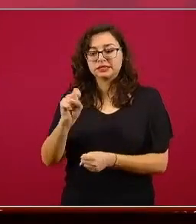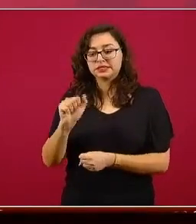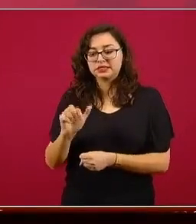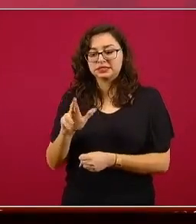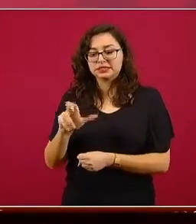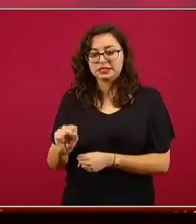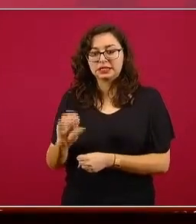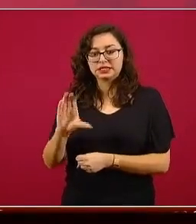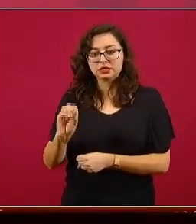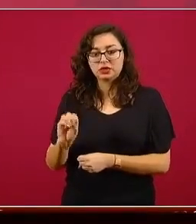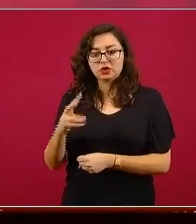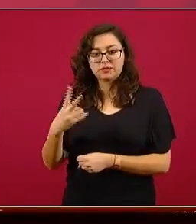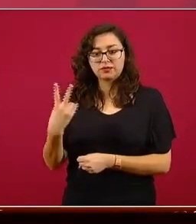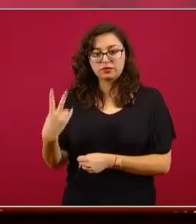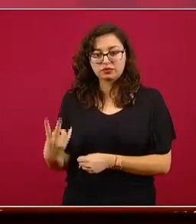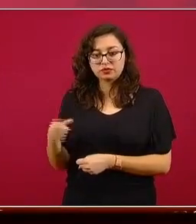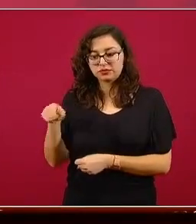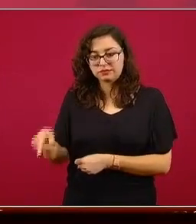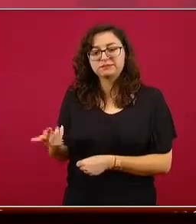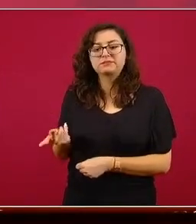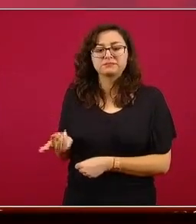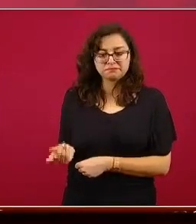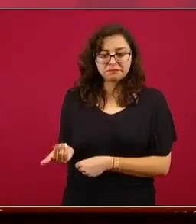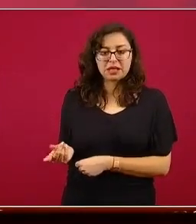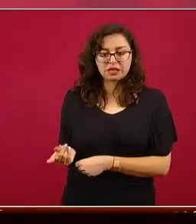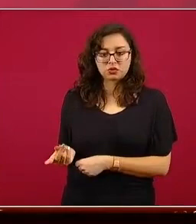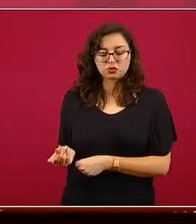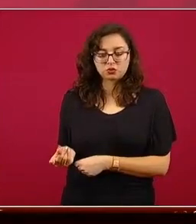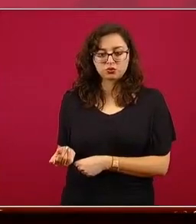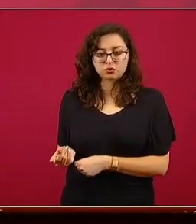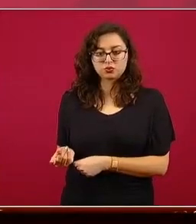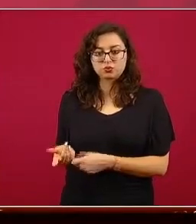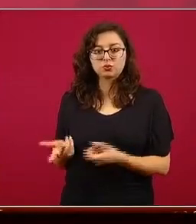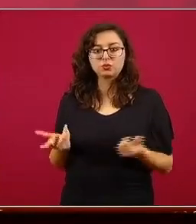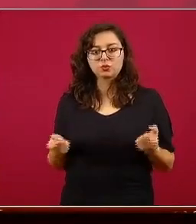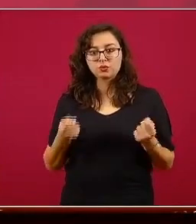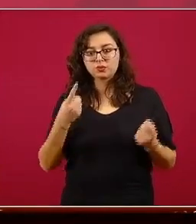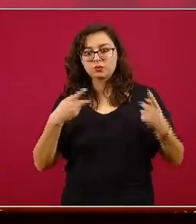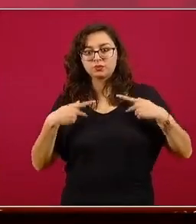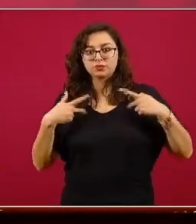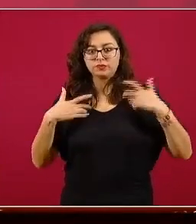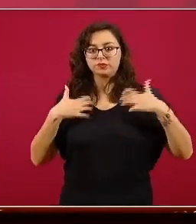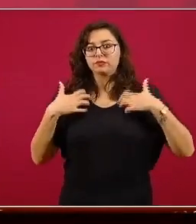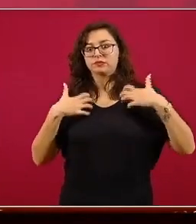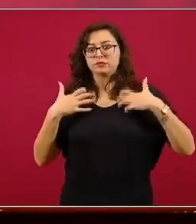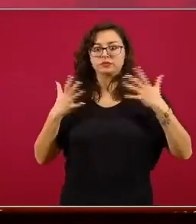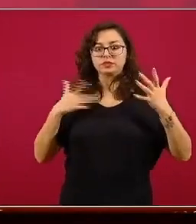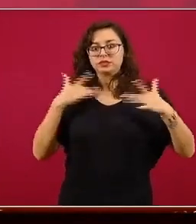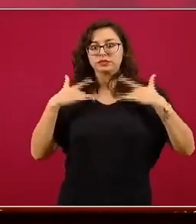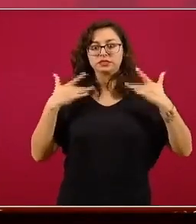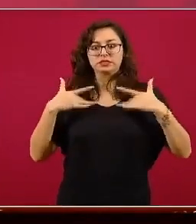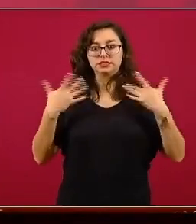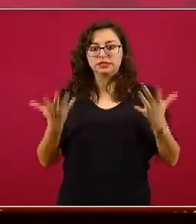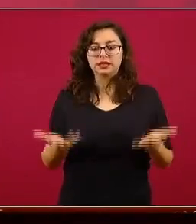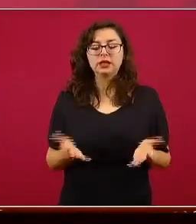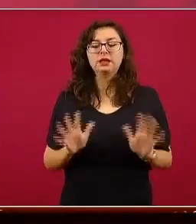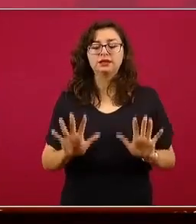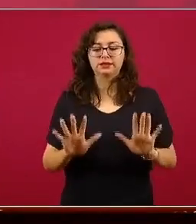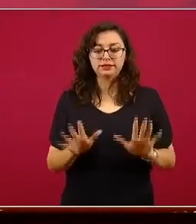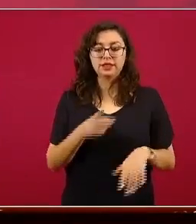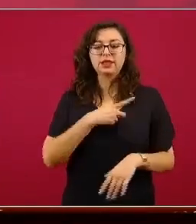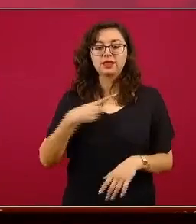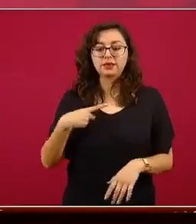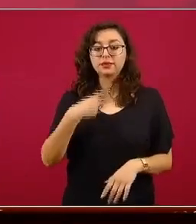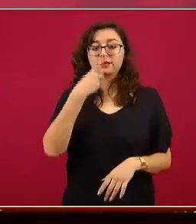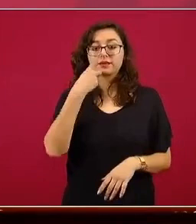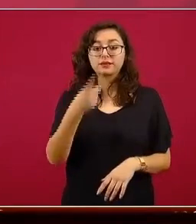humanas, específicamente caninas. Y esto causó cierta inquietud o revuelo. Quiero comentar, este